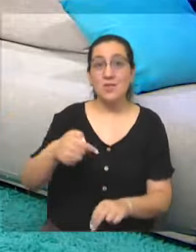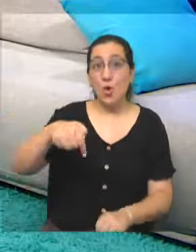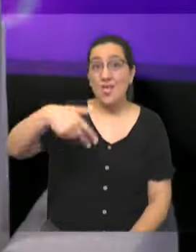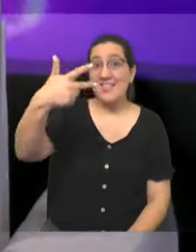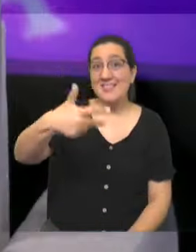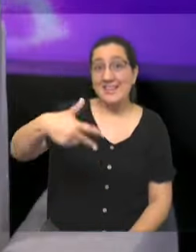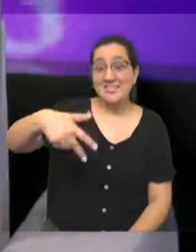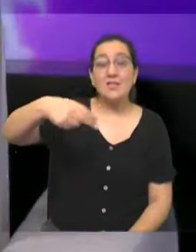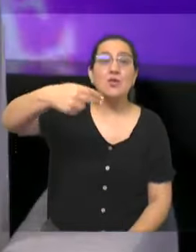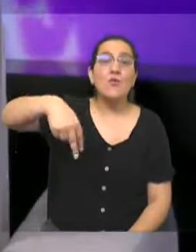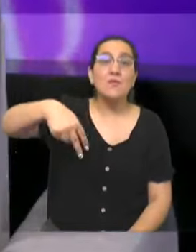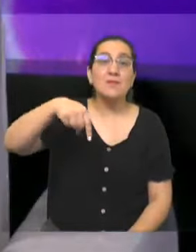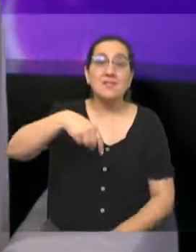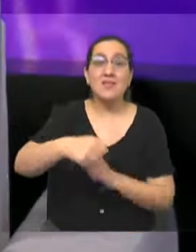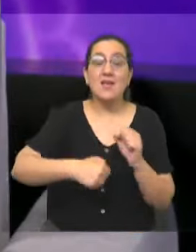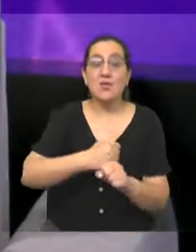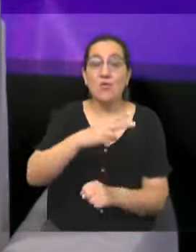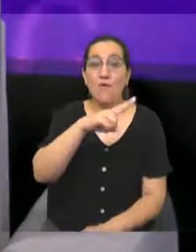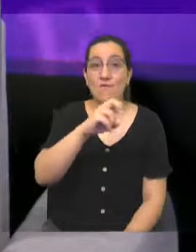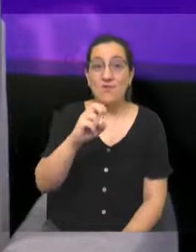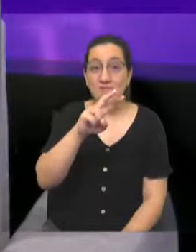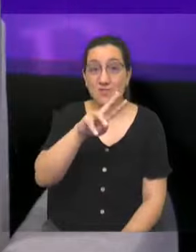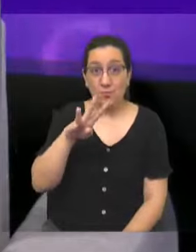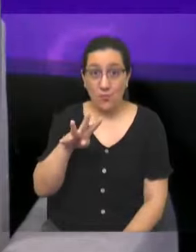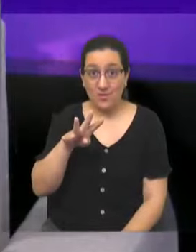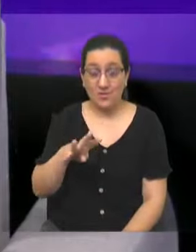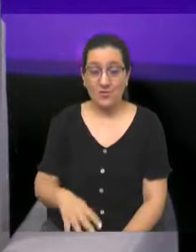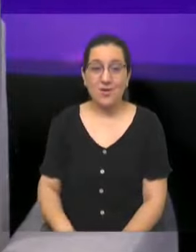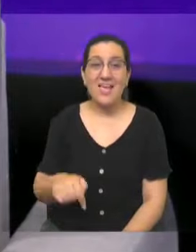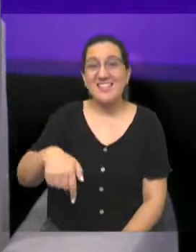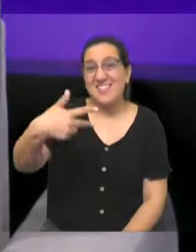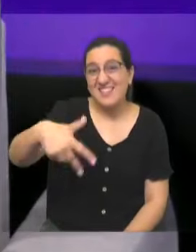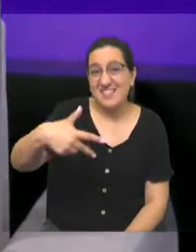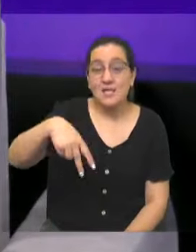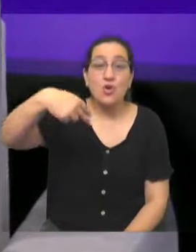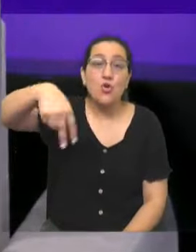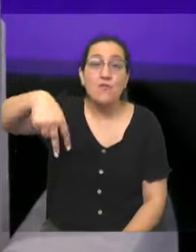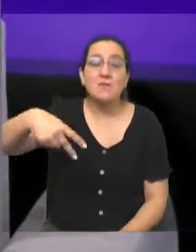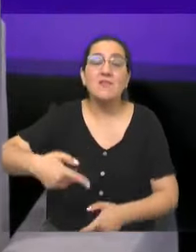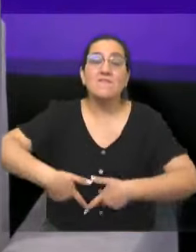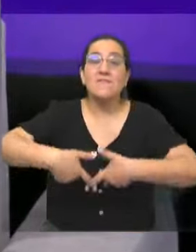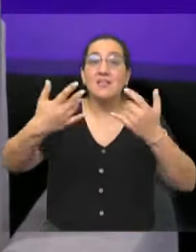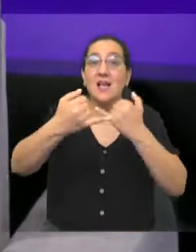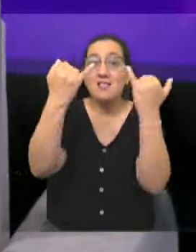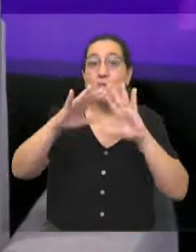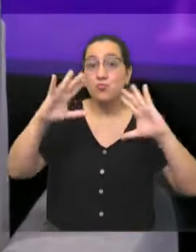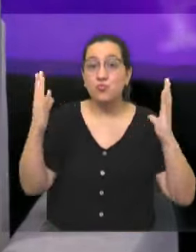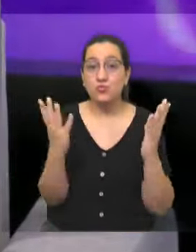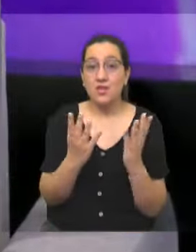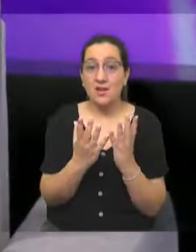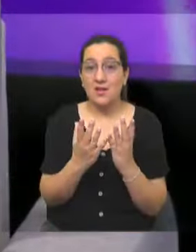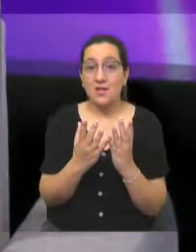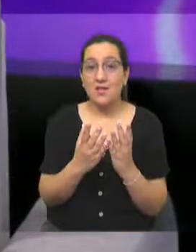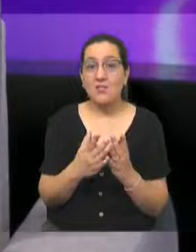de noviembre de este año 2024. Y este 13 de noviembre se celebra el Día Mundial de